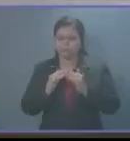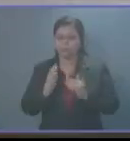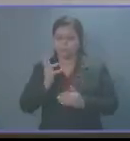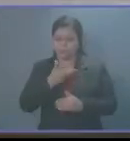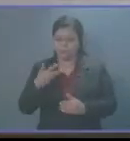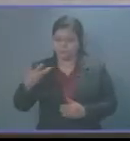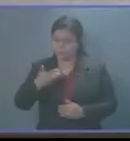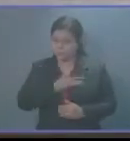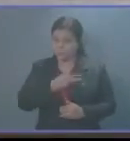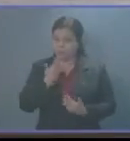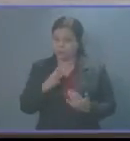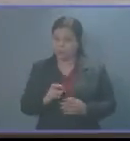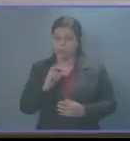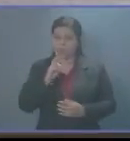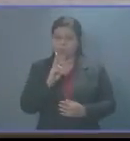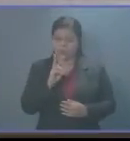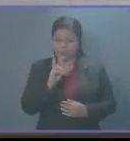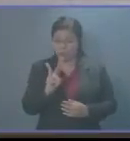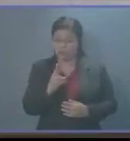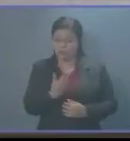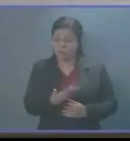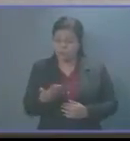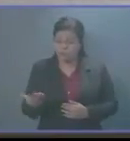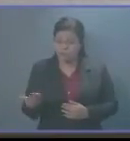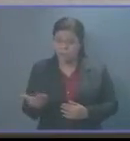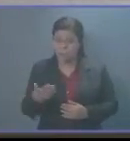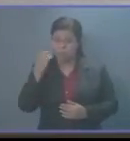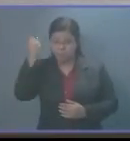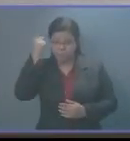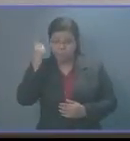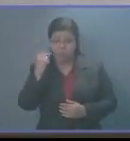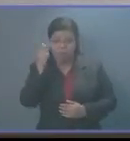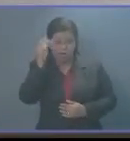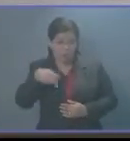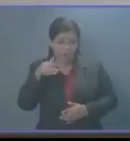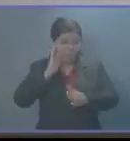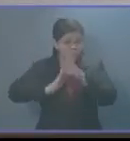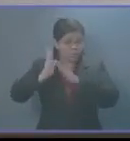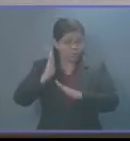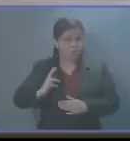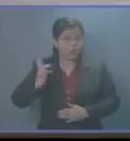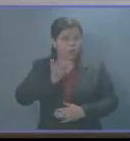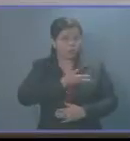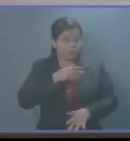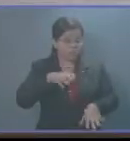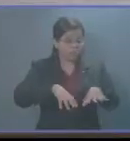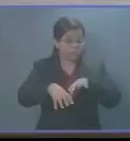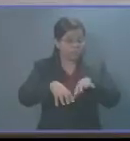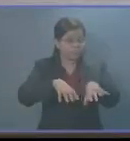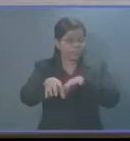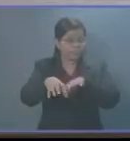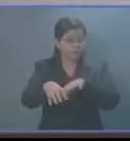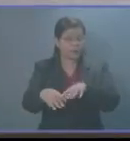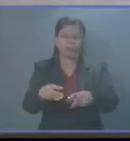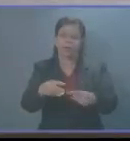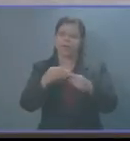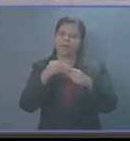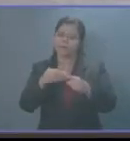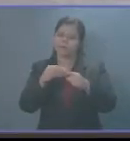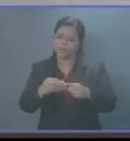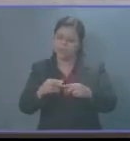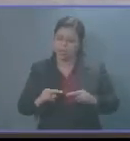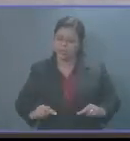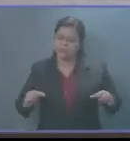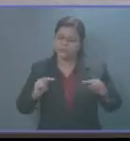conmemorando estos dos hechos históricos de gran relevancia e importancia para nuestro departamento, específicamente